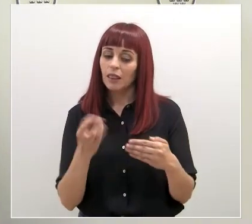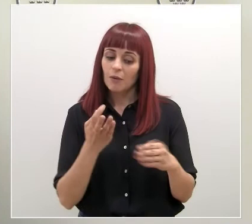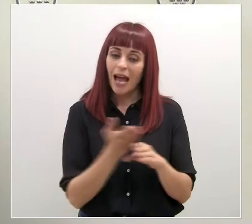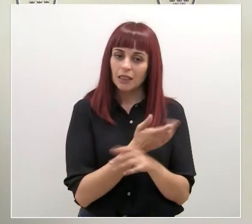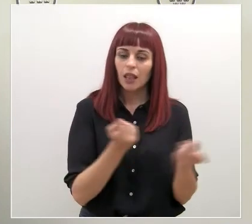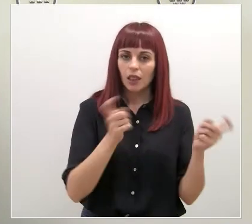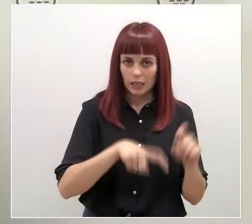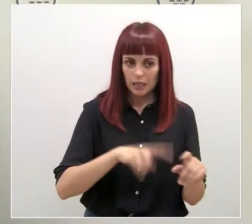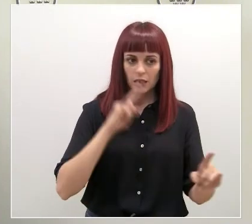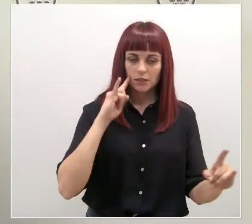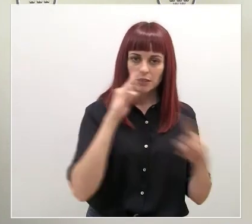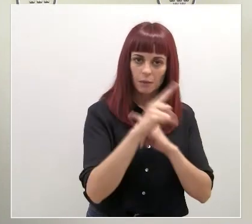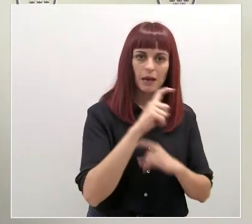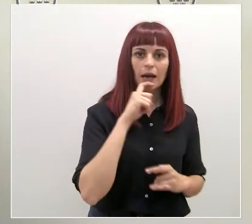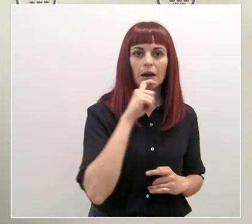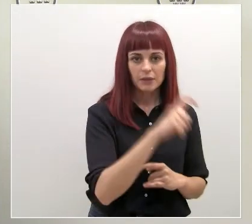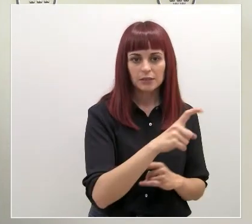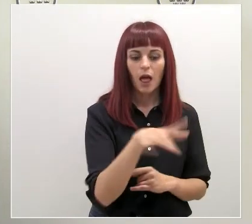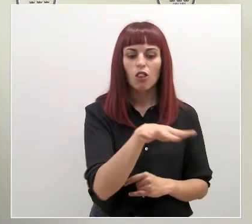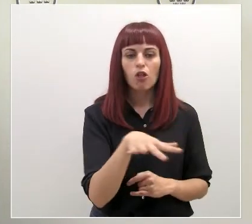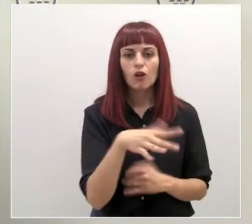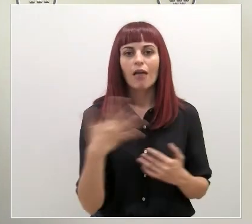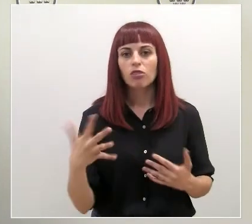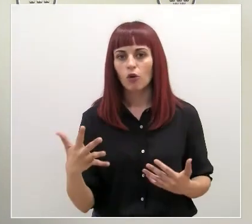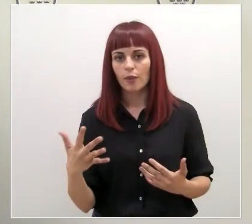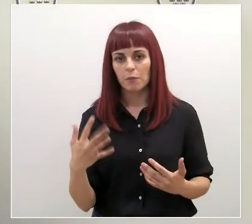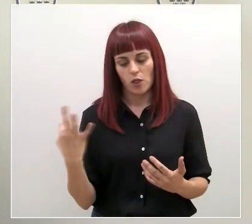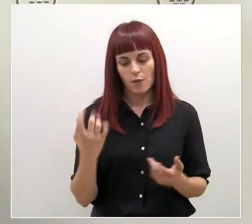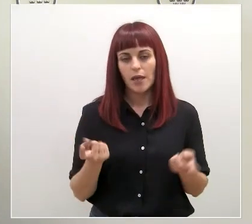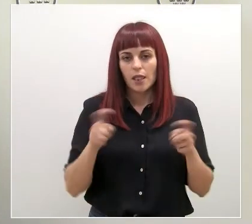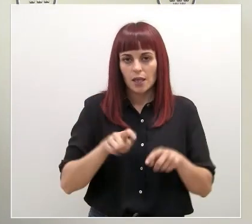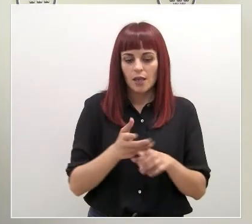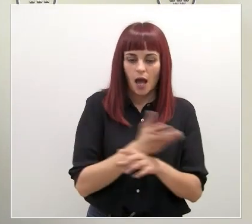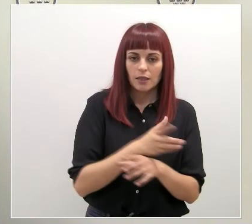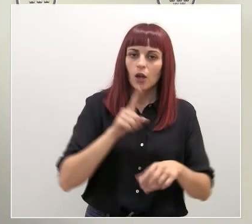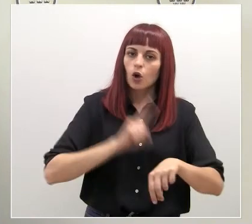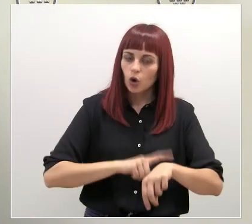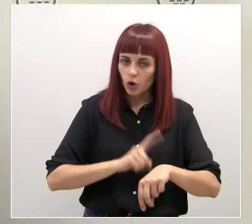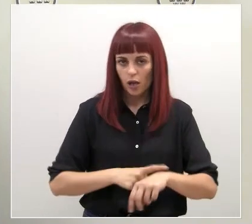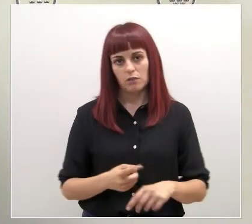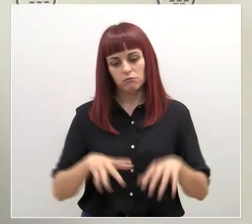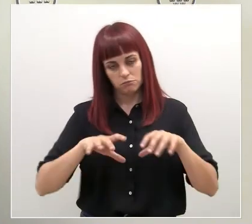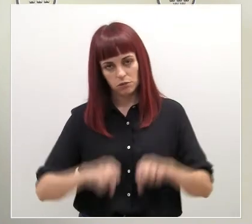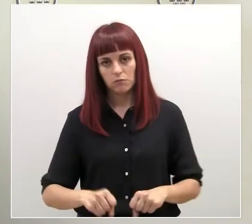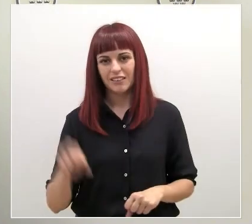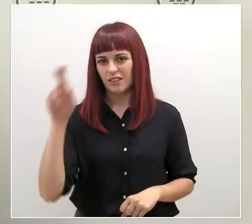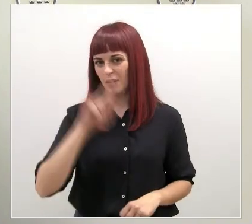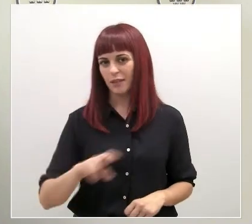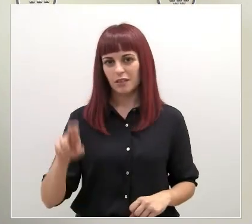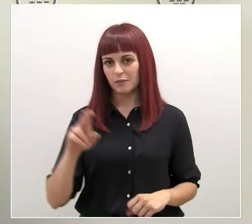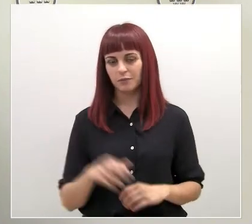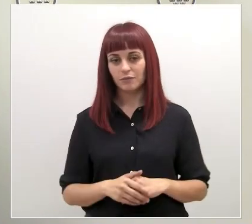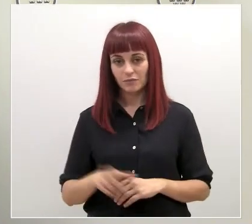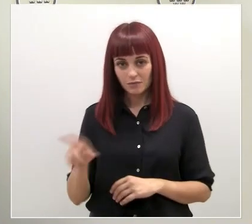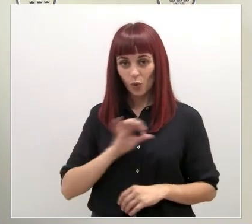llame y en condiciones acudan a un punto de vacunación con una cita, con una hora y, por tanto, insistir que en este caso